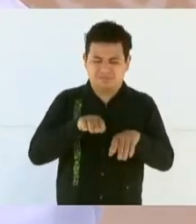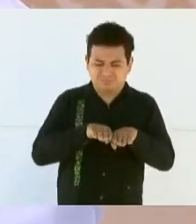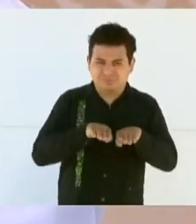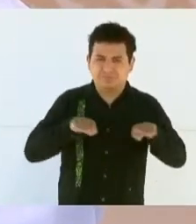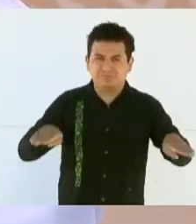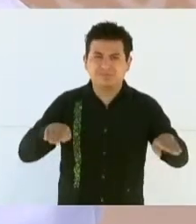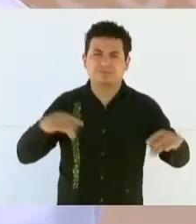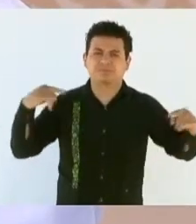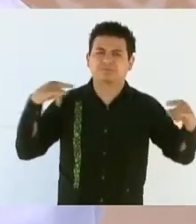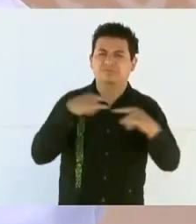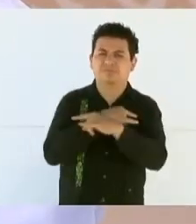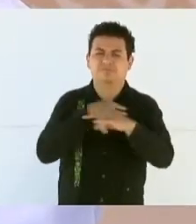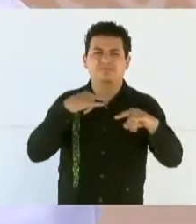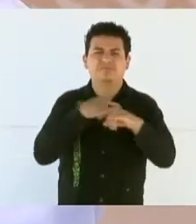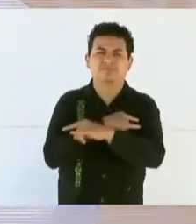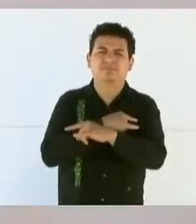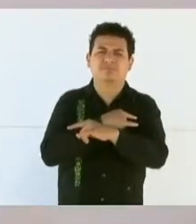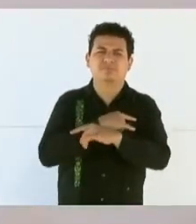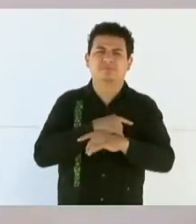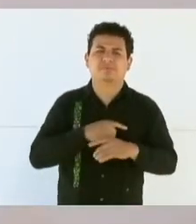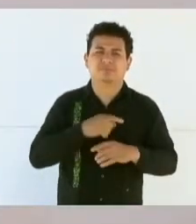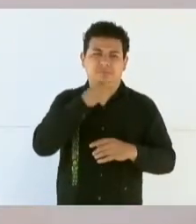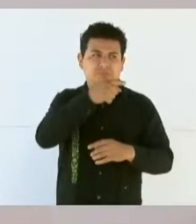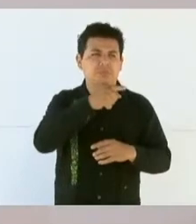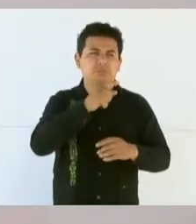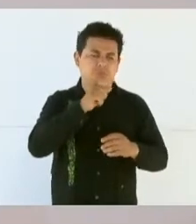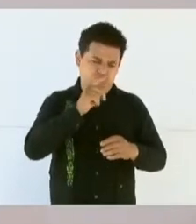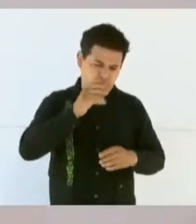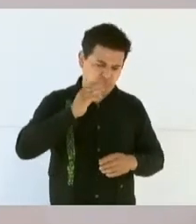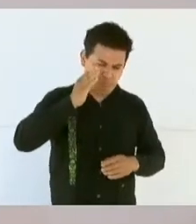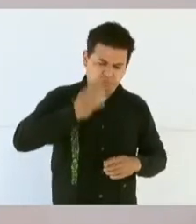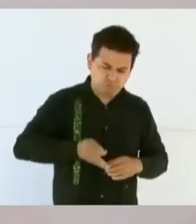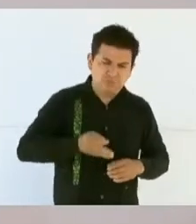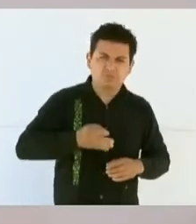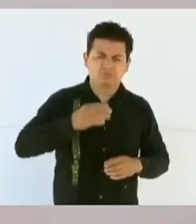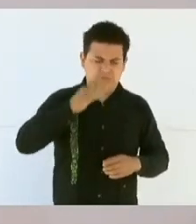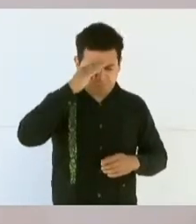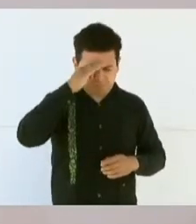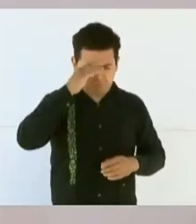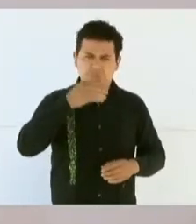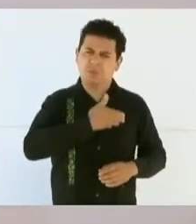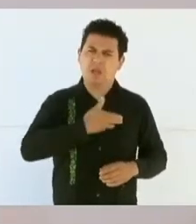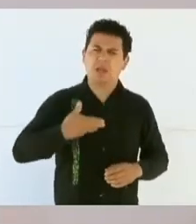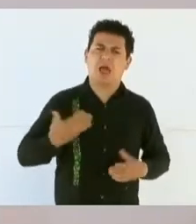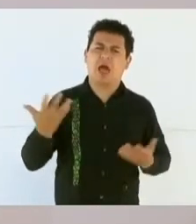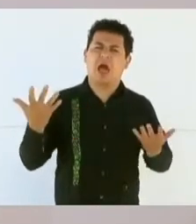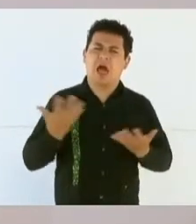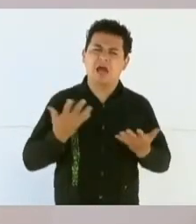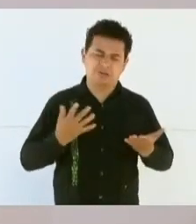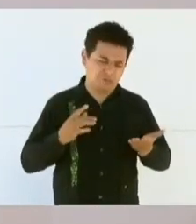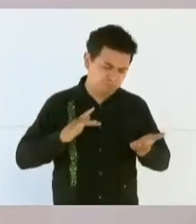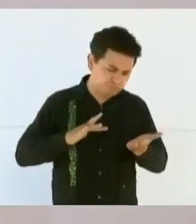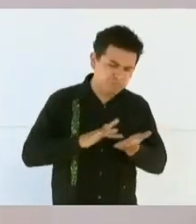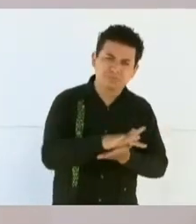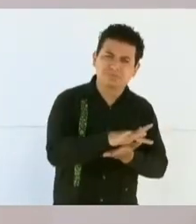de la carretera que usted de buena voluntad como presidente nos